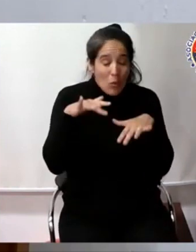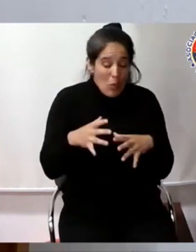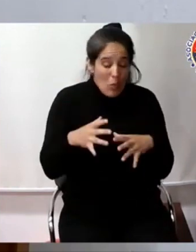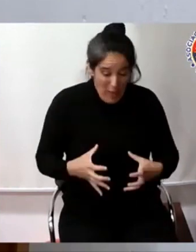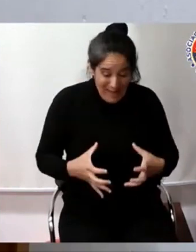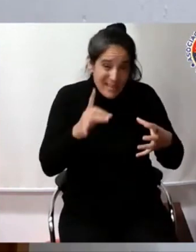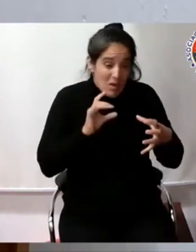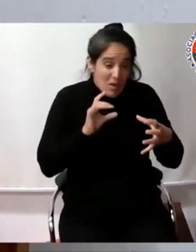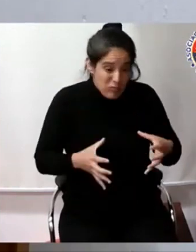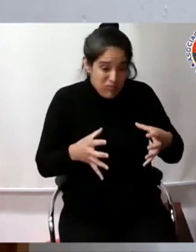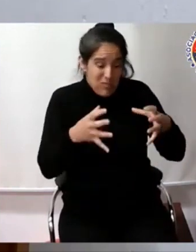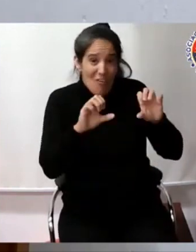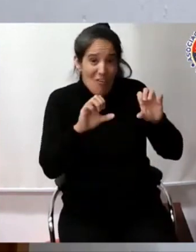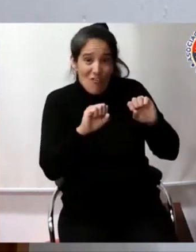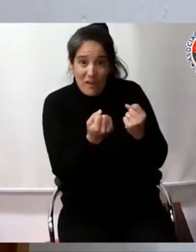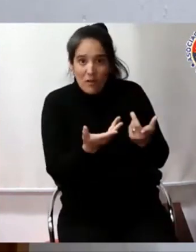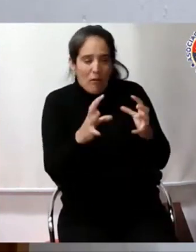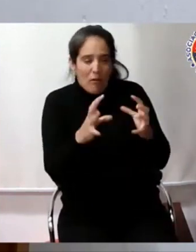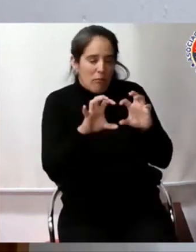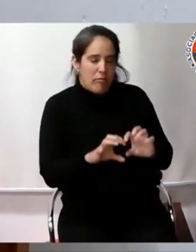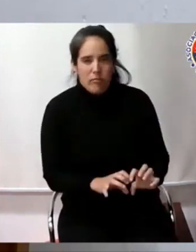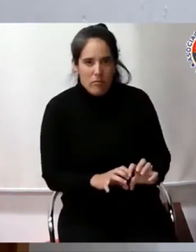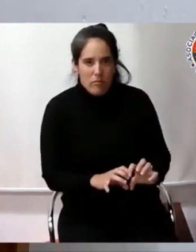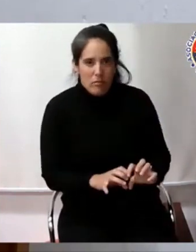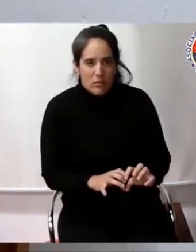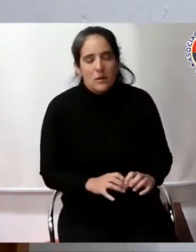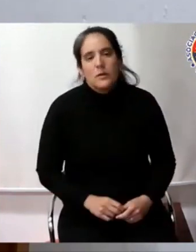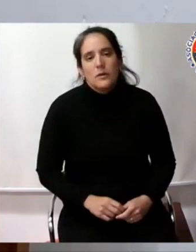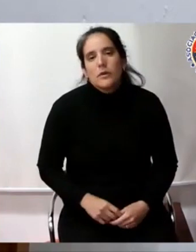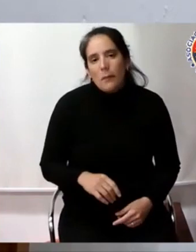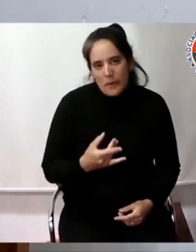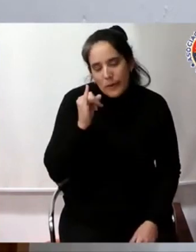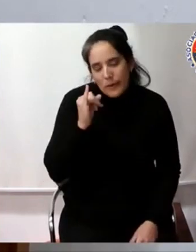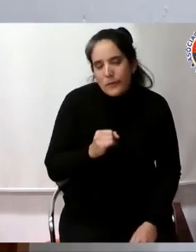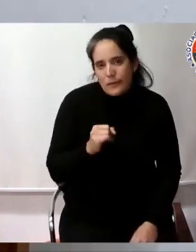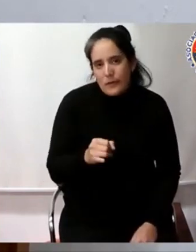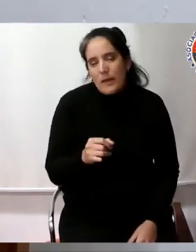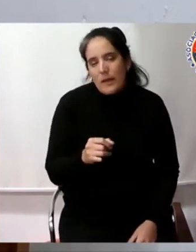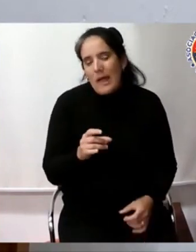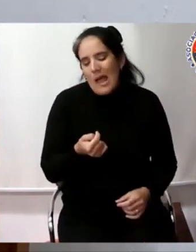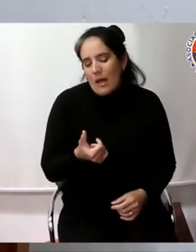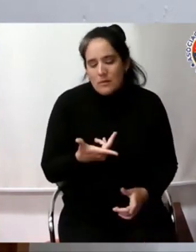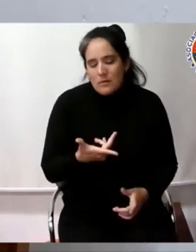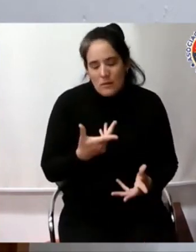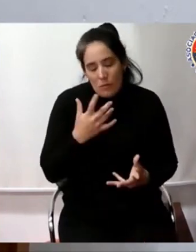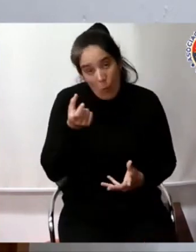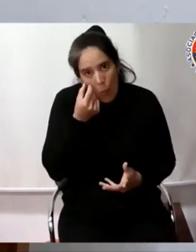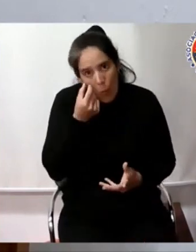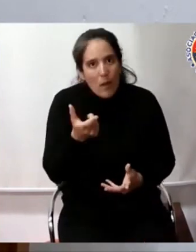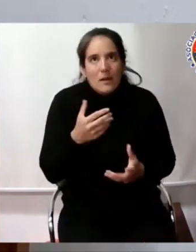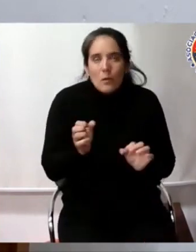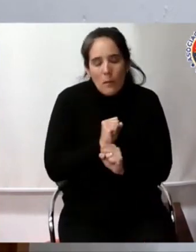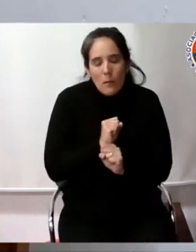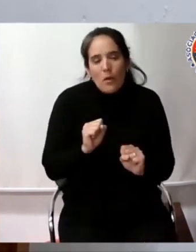que si bien no lo pueden comprobar sea específico por esto pero sí asemeja mucho debido al golpe de